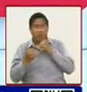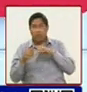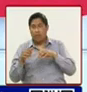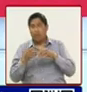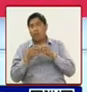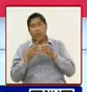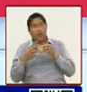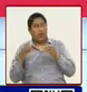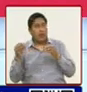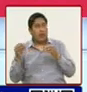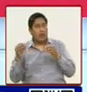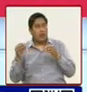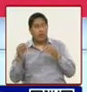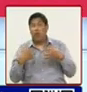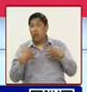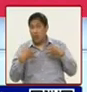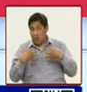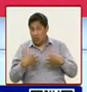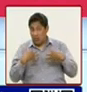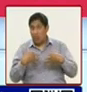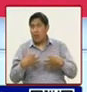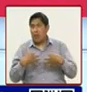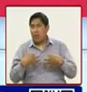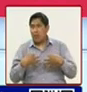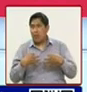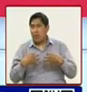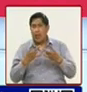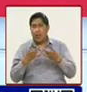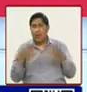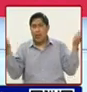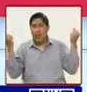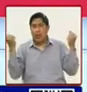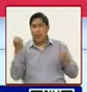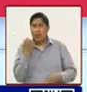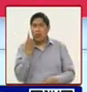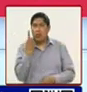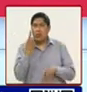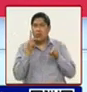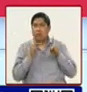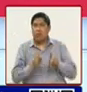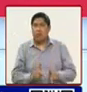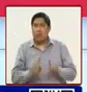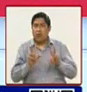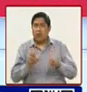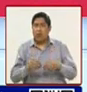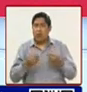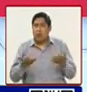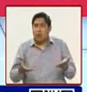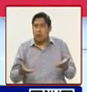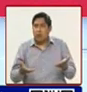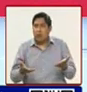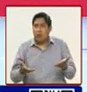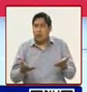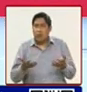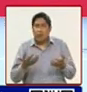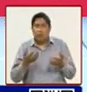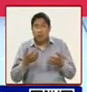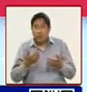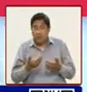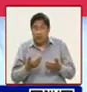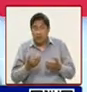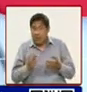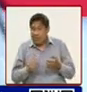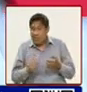se desprenda. Oficialmente se ha confirmado la desaparición de una persona, pero no se sabe si hay